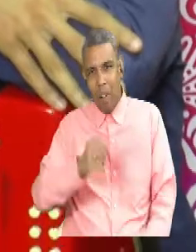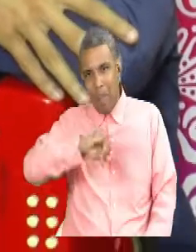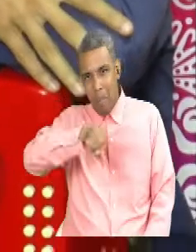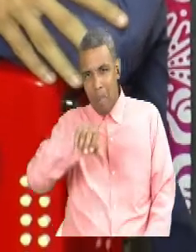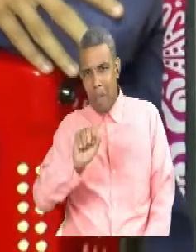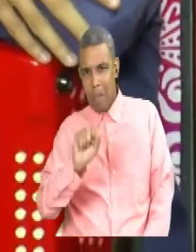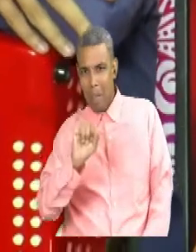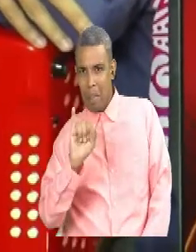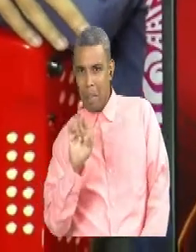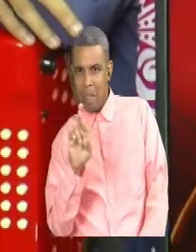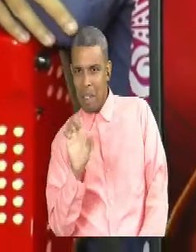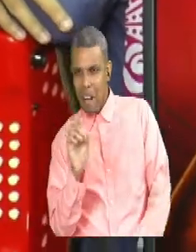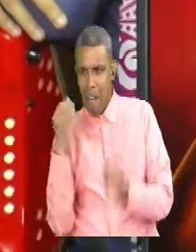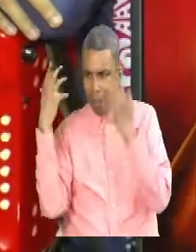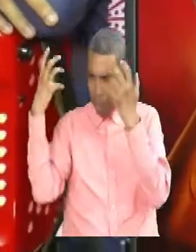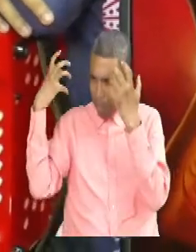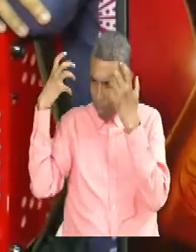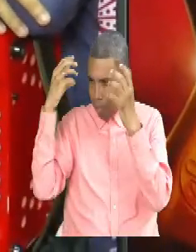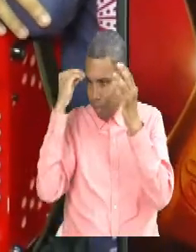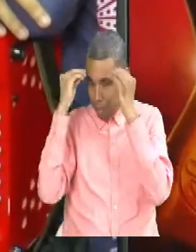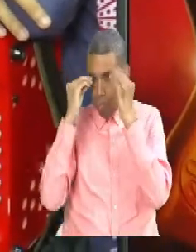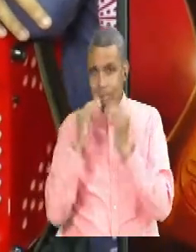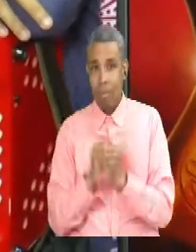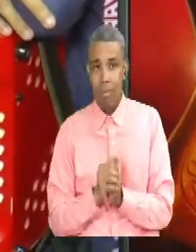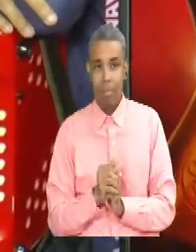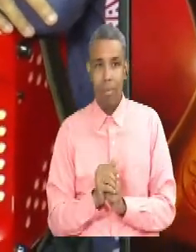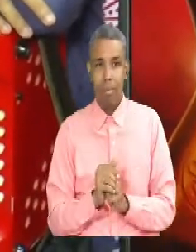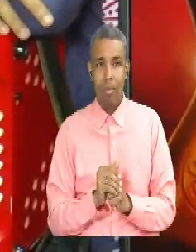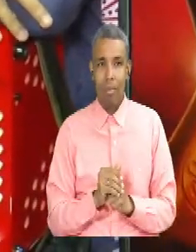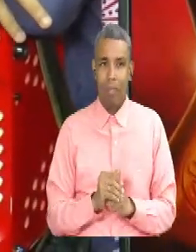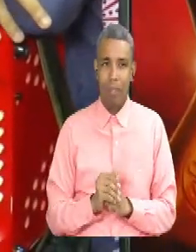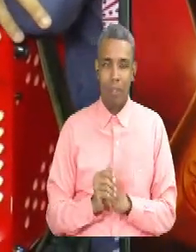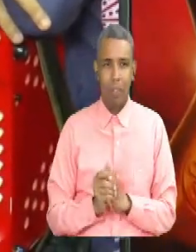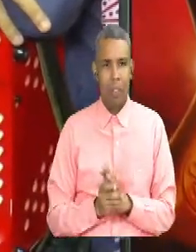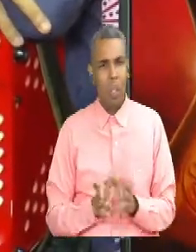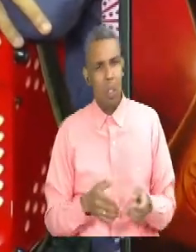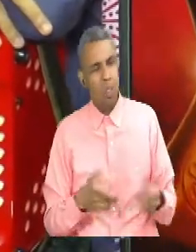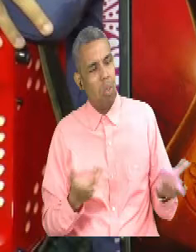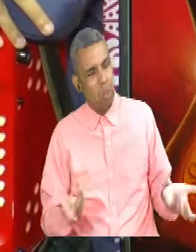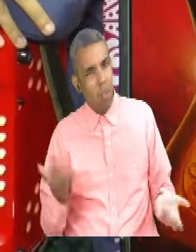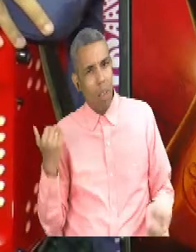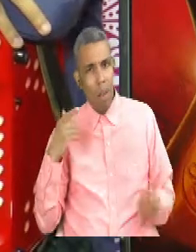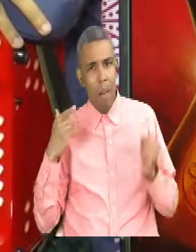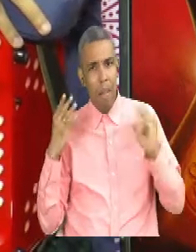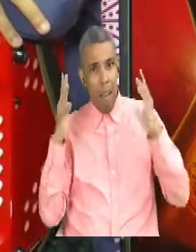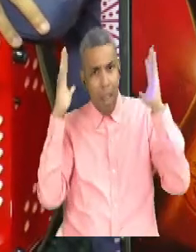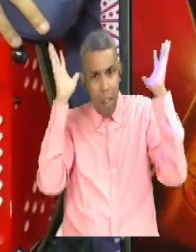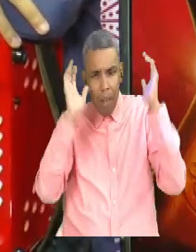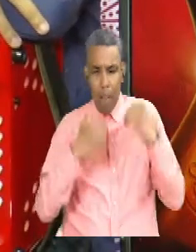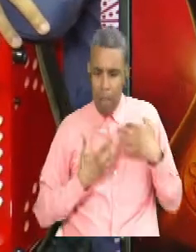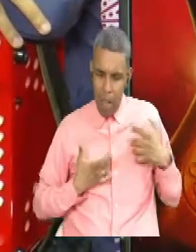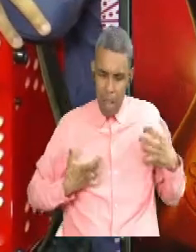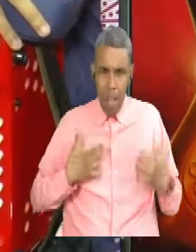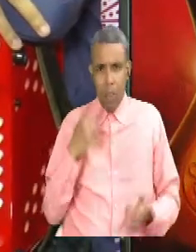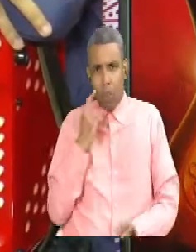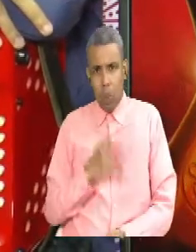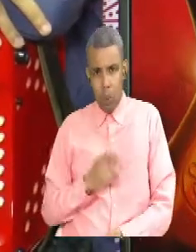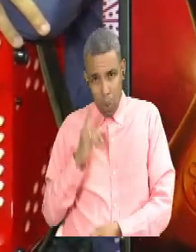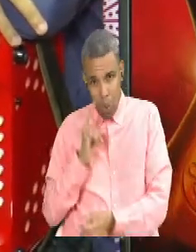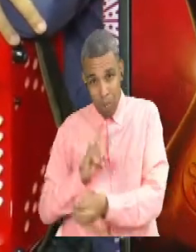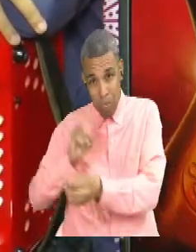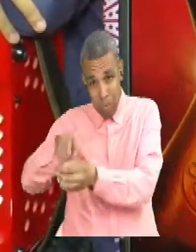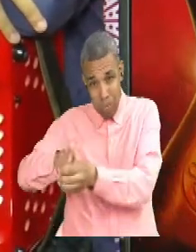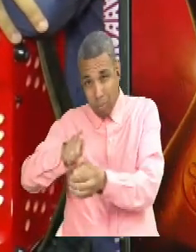presentado en el festival? Sí. ¿Y cómo te ha ido en los festivales? Cuéntame, ¿en qué festivales te has presentado y en qué puesto has quedado?